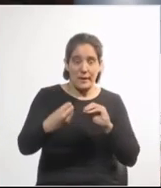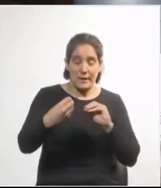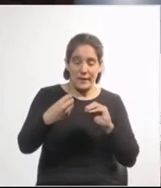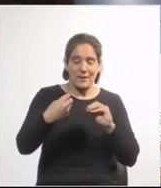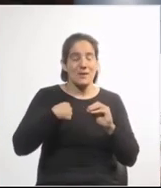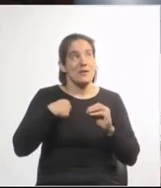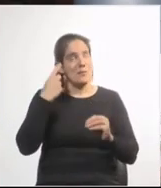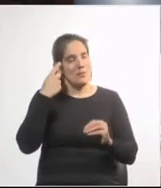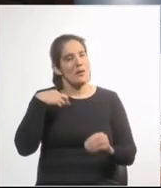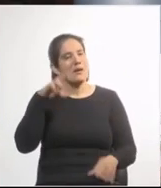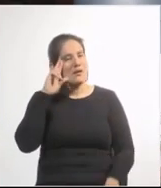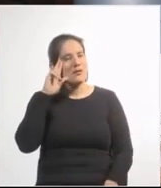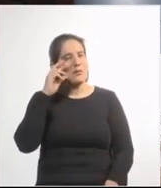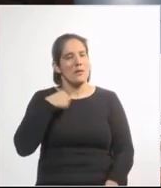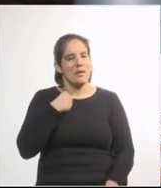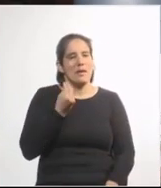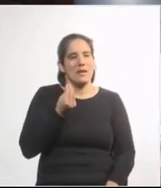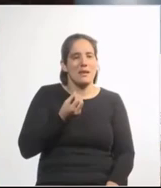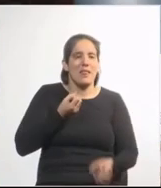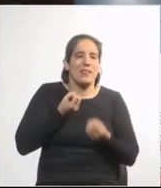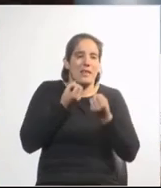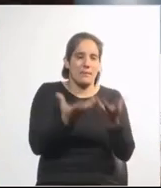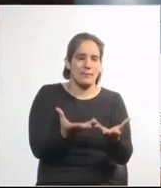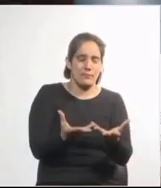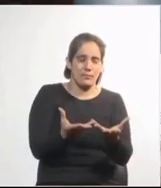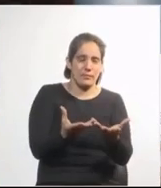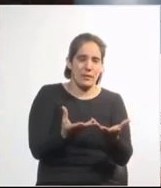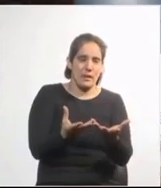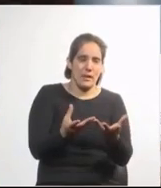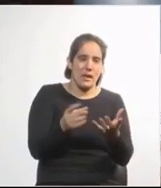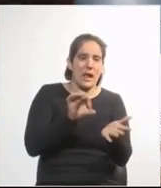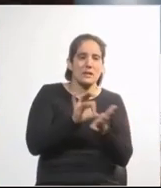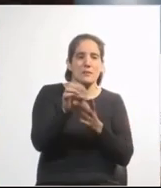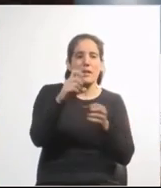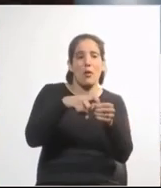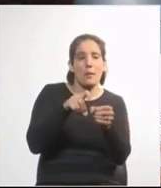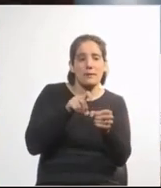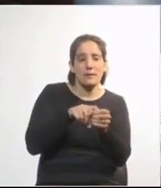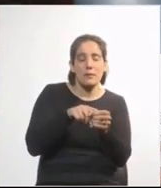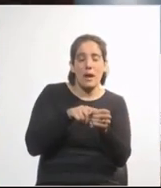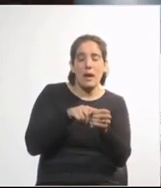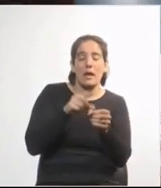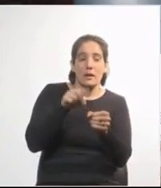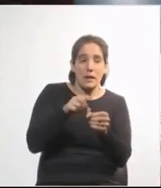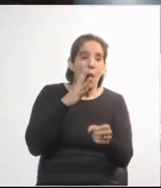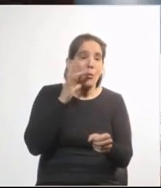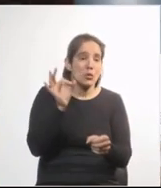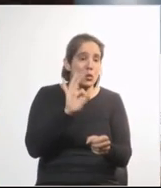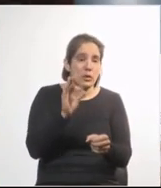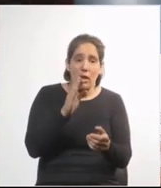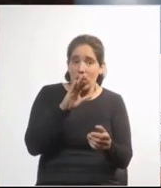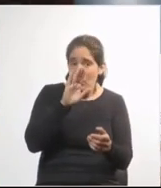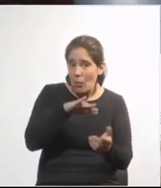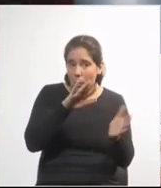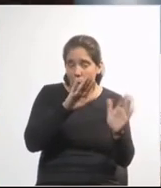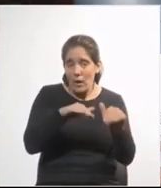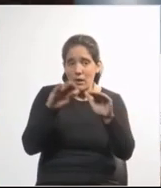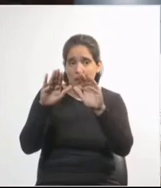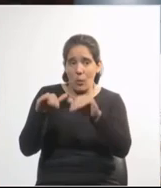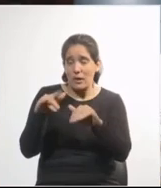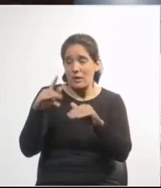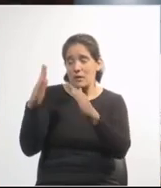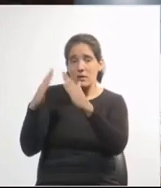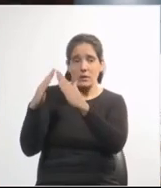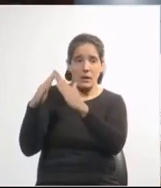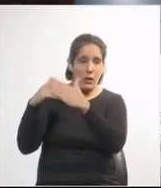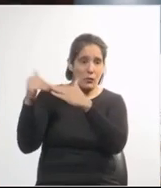parece razonable que por lo menos se le otorguen al sistema cooperativo las mismas posibilidades que a la construcción de vivienda